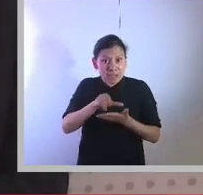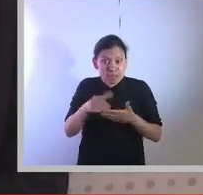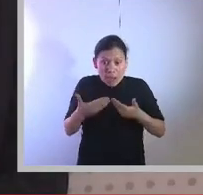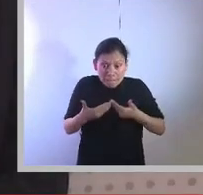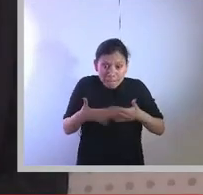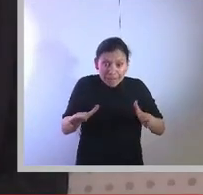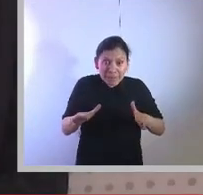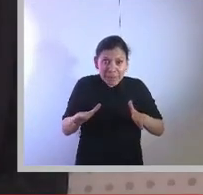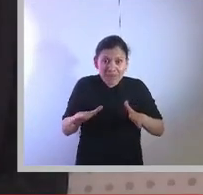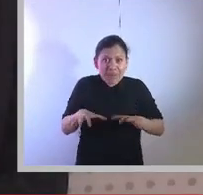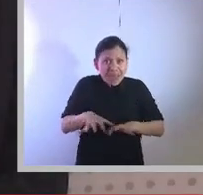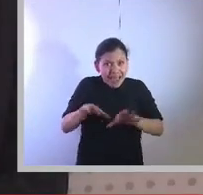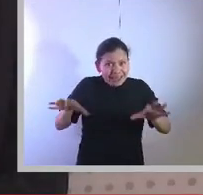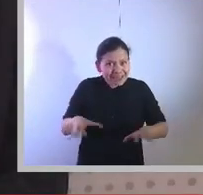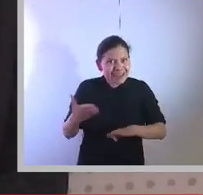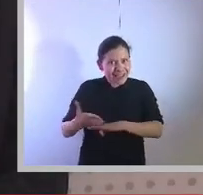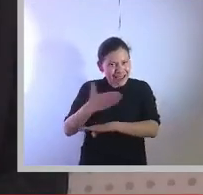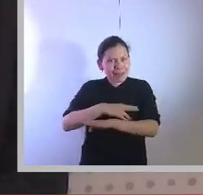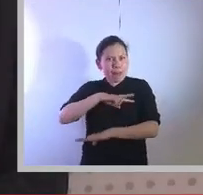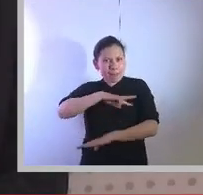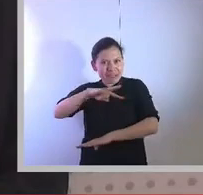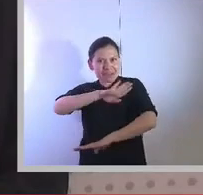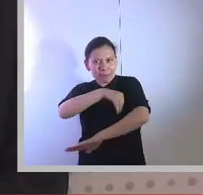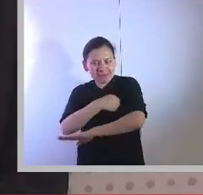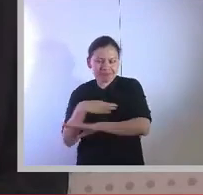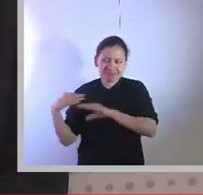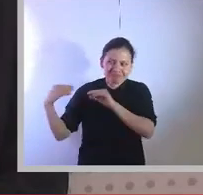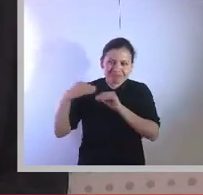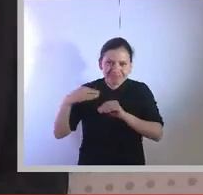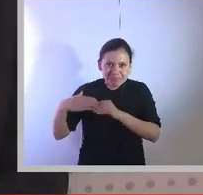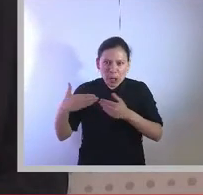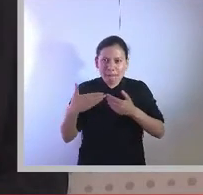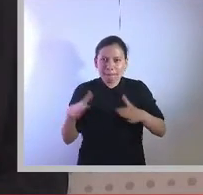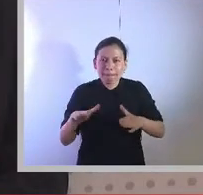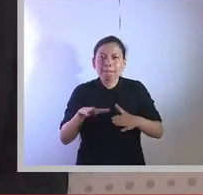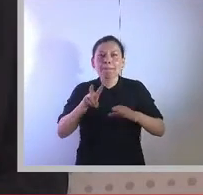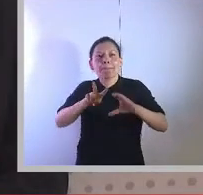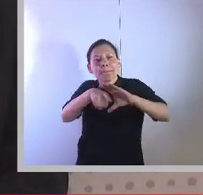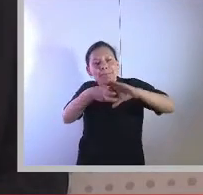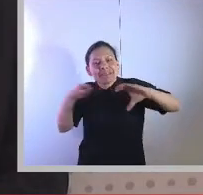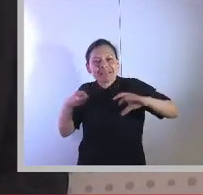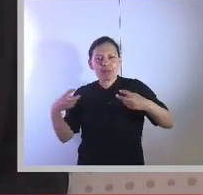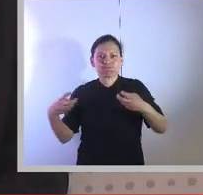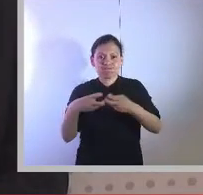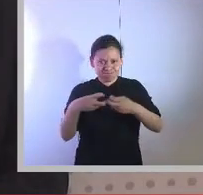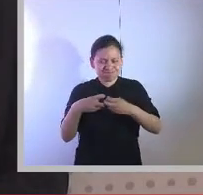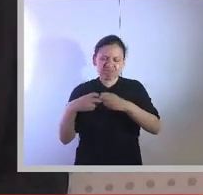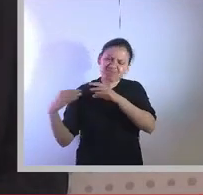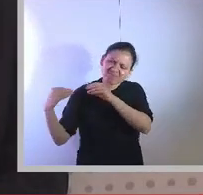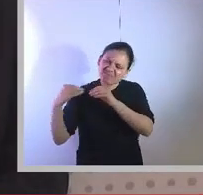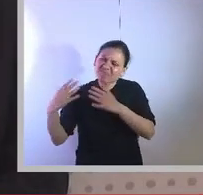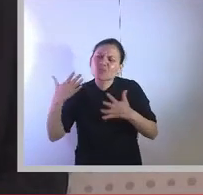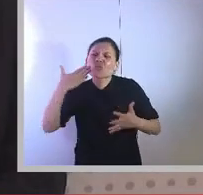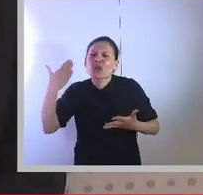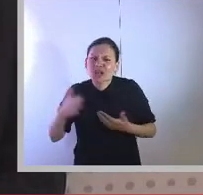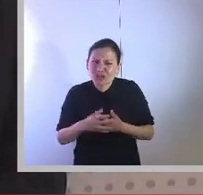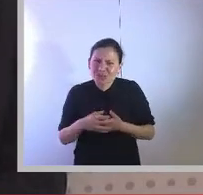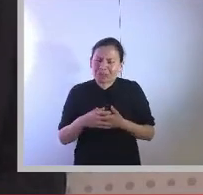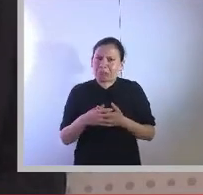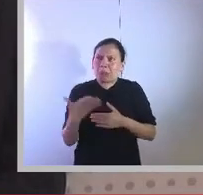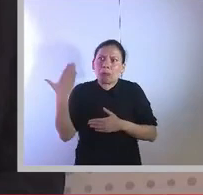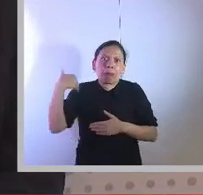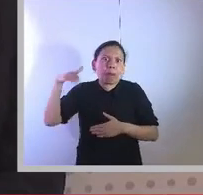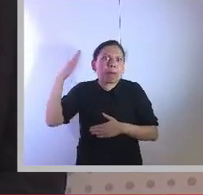evento, lo hablábamos con la viceministra de Minas y Energía, ¿cuándo íbamos a